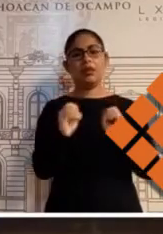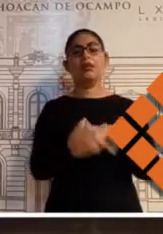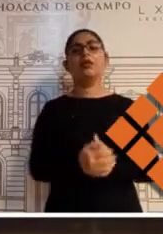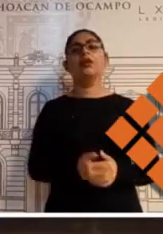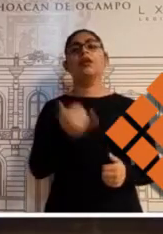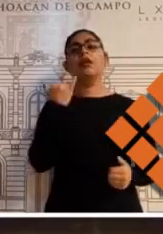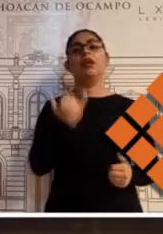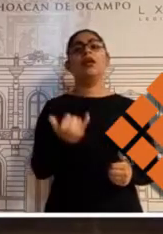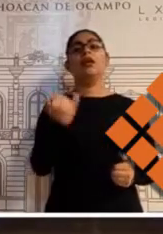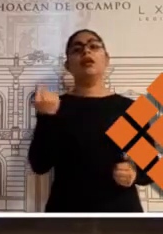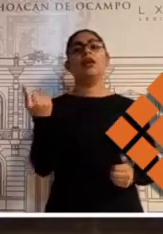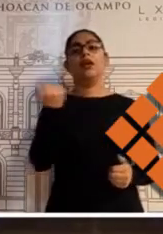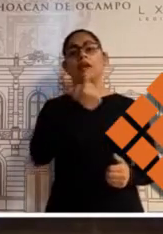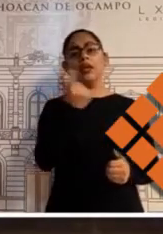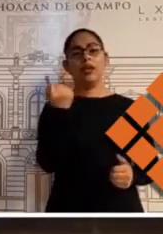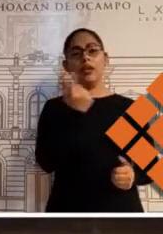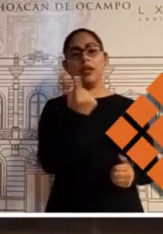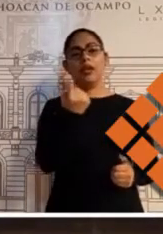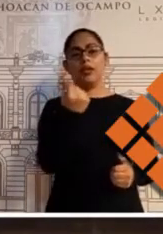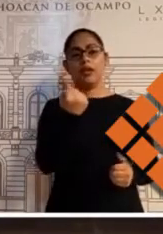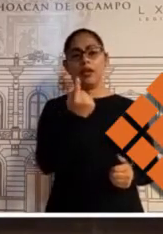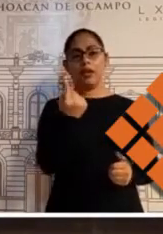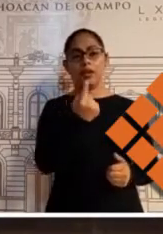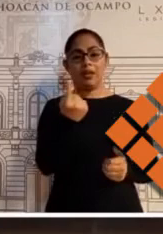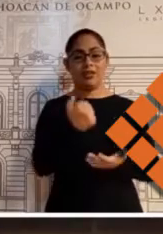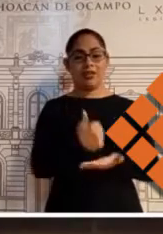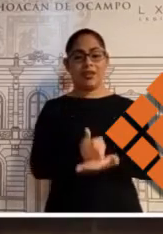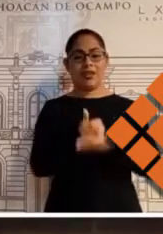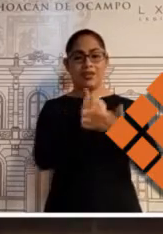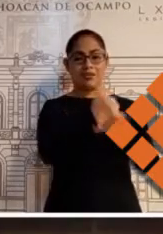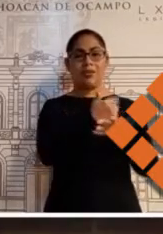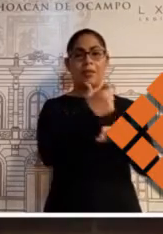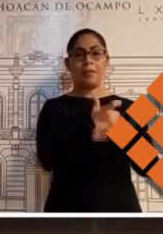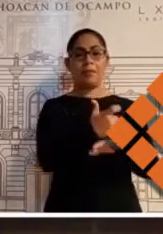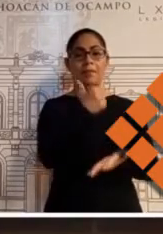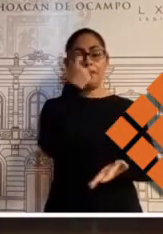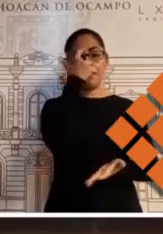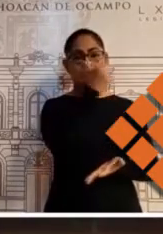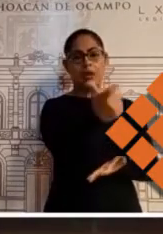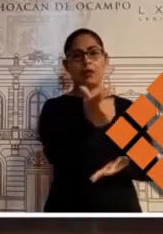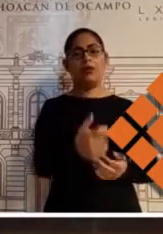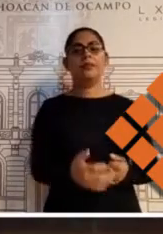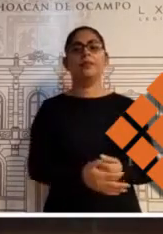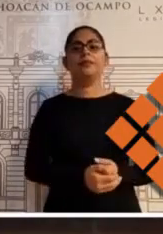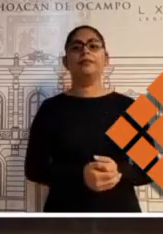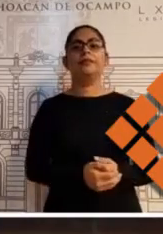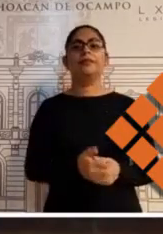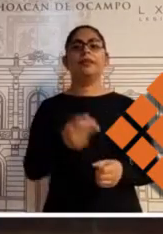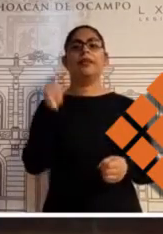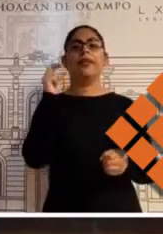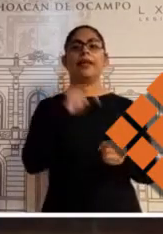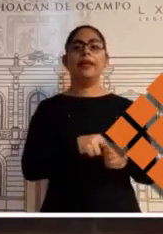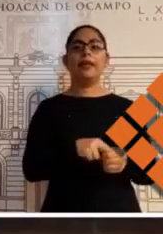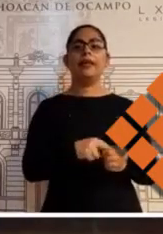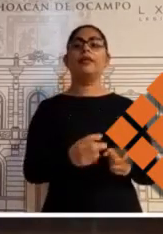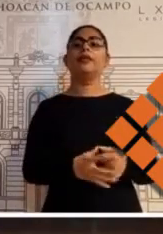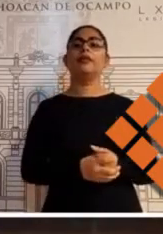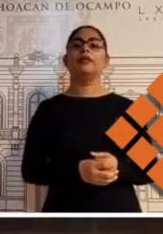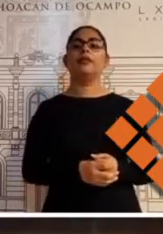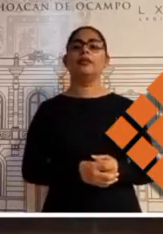sea prorrateado su pago en y durante